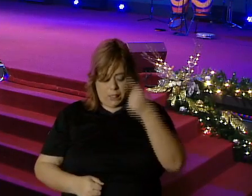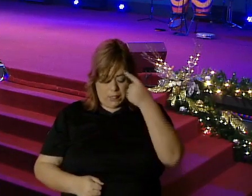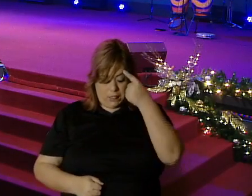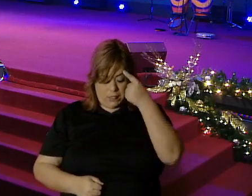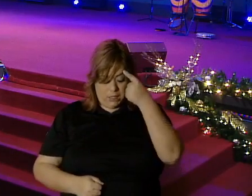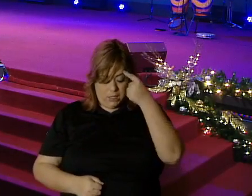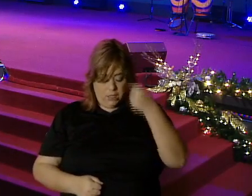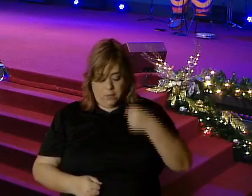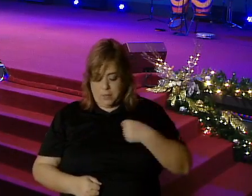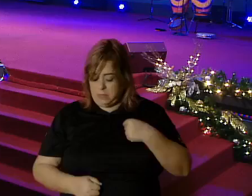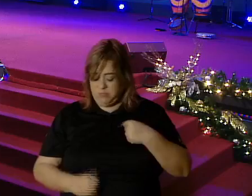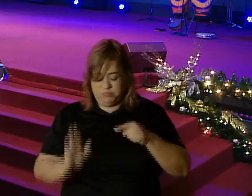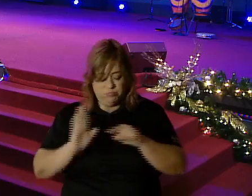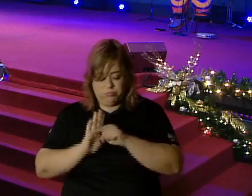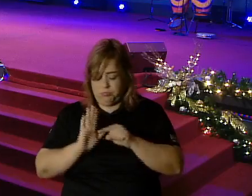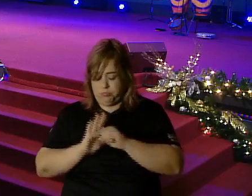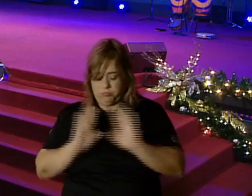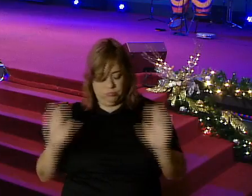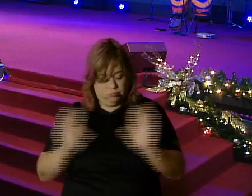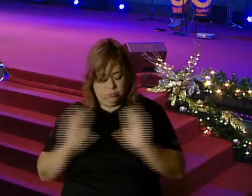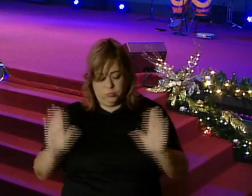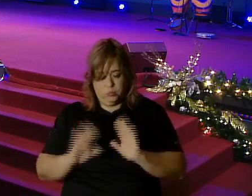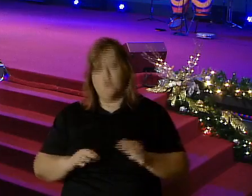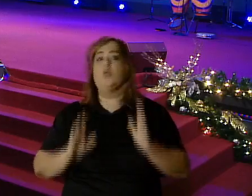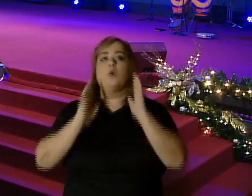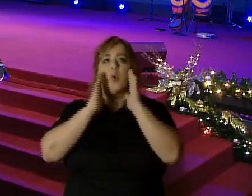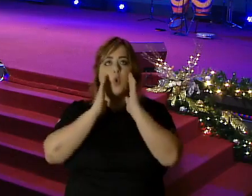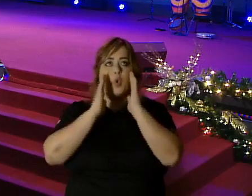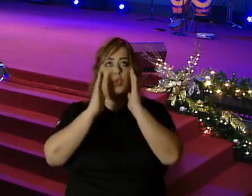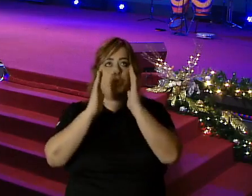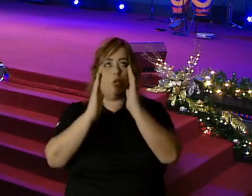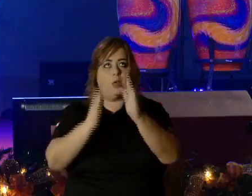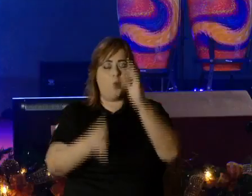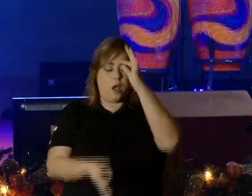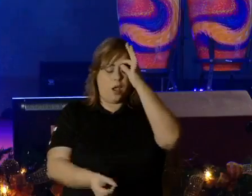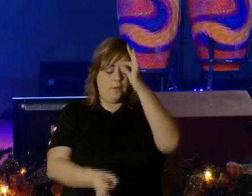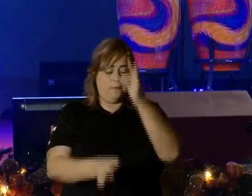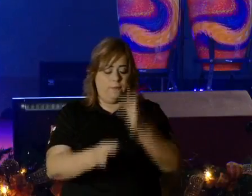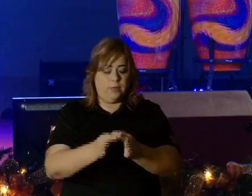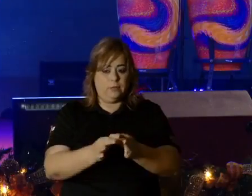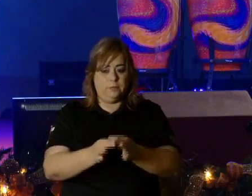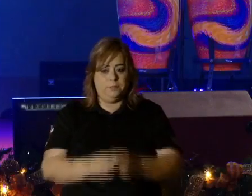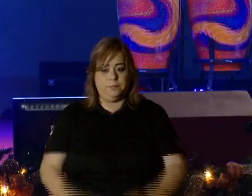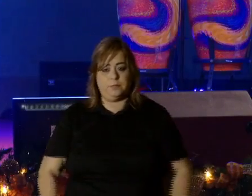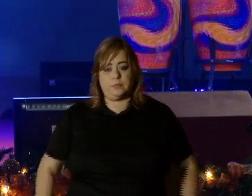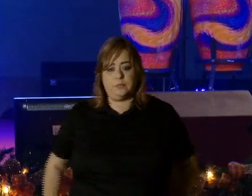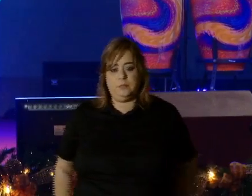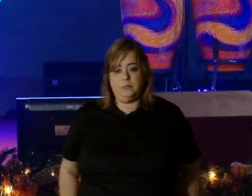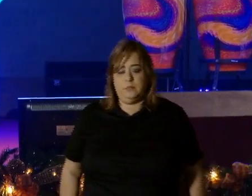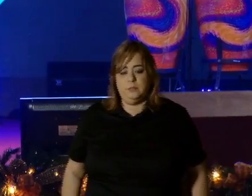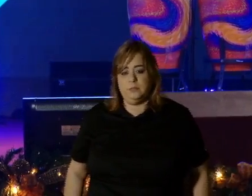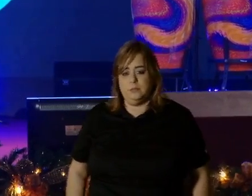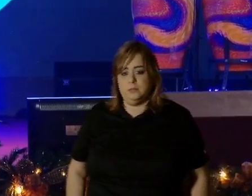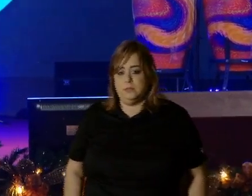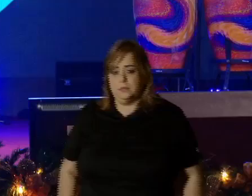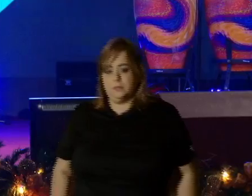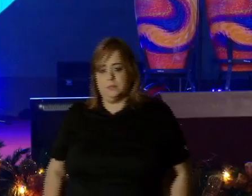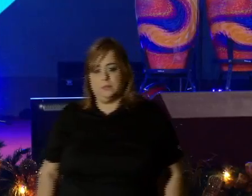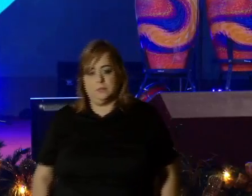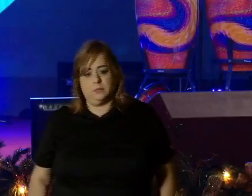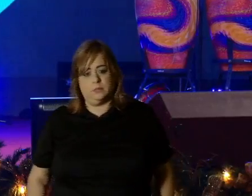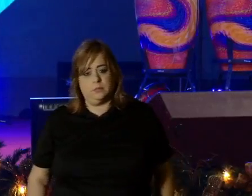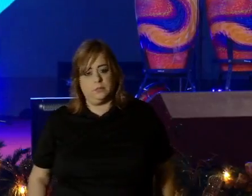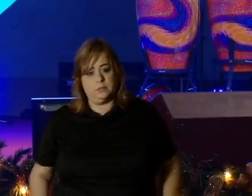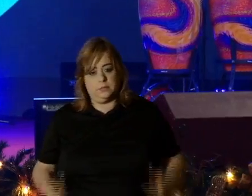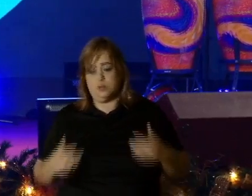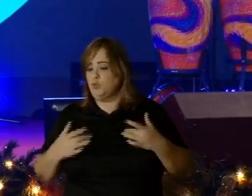enemigo quiere venir a ponerme pensamiento de que mira para allá, tú tanto que le sirves a Dios, tanto que tú ofrendas y siempre estás pelado. Mira para allá y tanto que hablas de sanidad y orando por